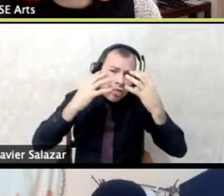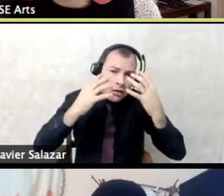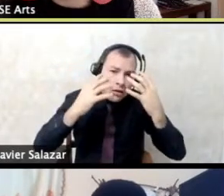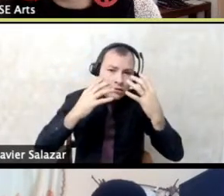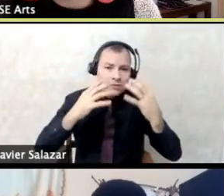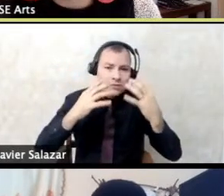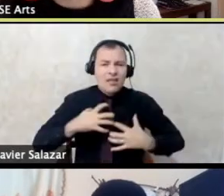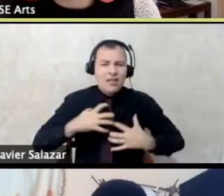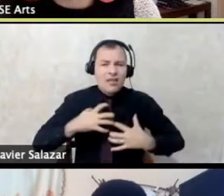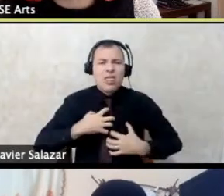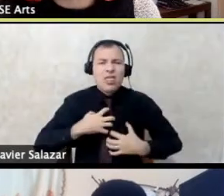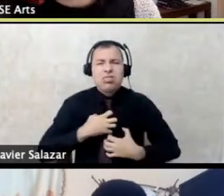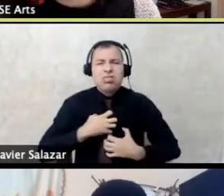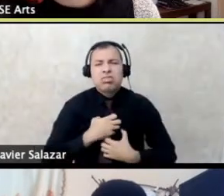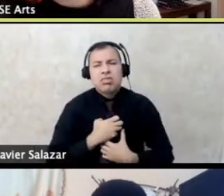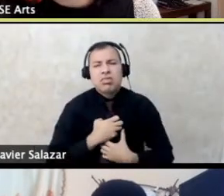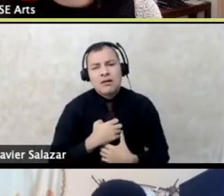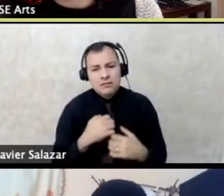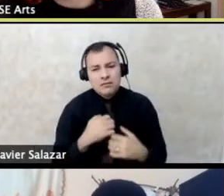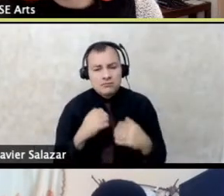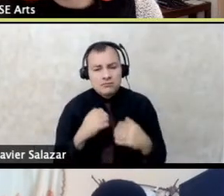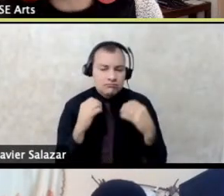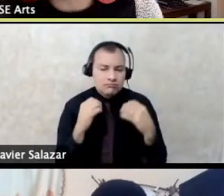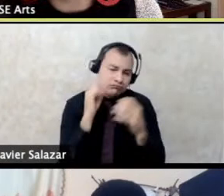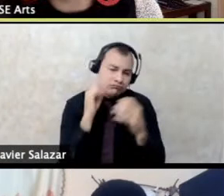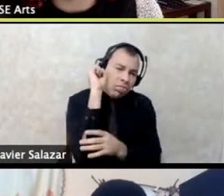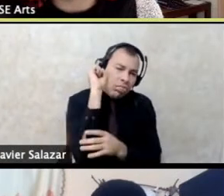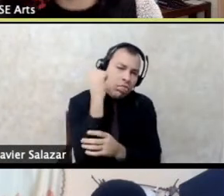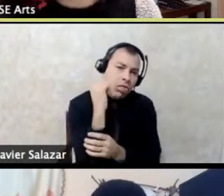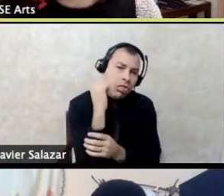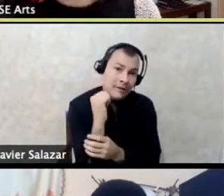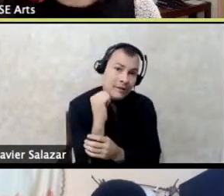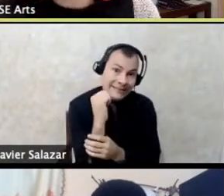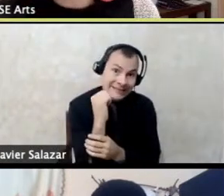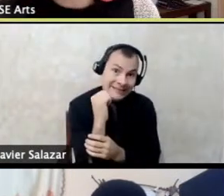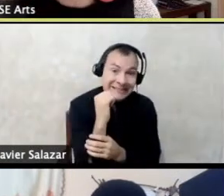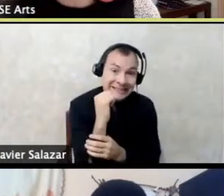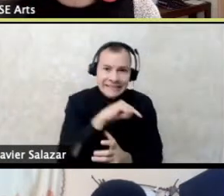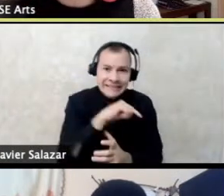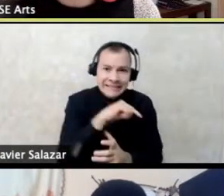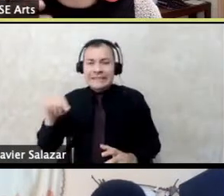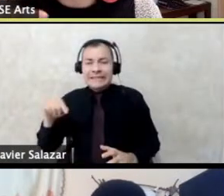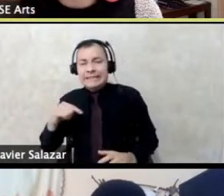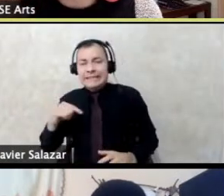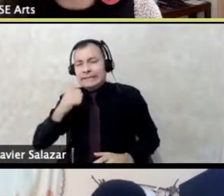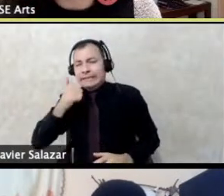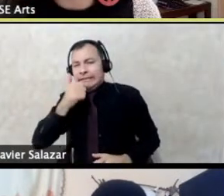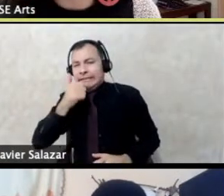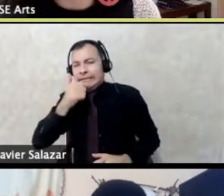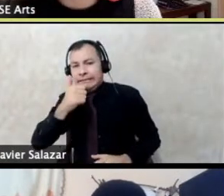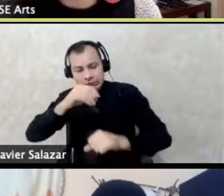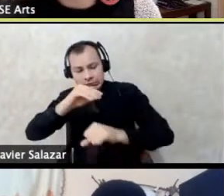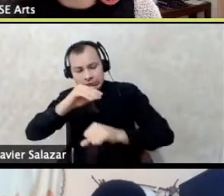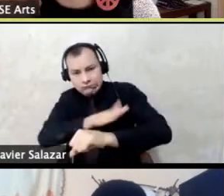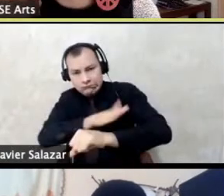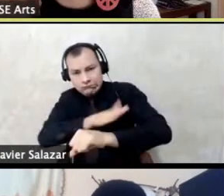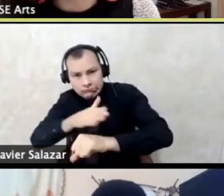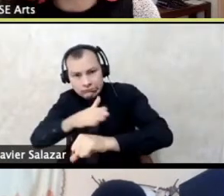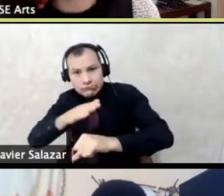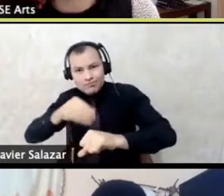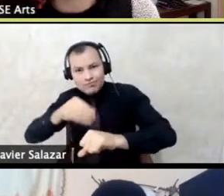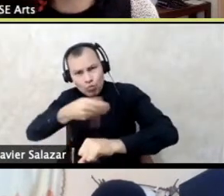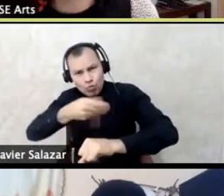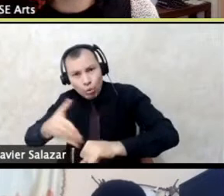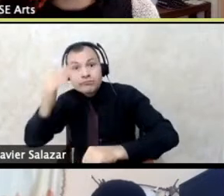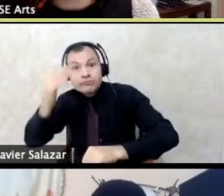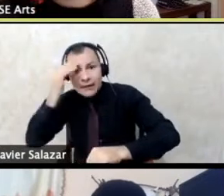poesía estamos llevando el mensaje de que esta es una etapa que va a ser temporal, que lo importante es que todos estemos bien y